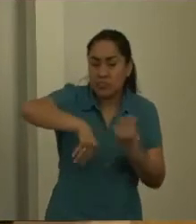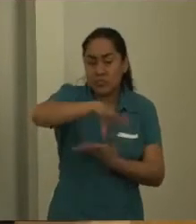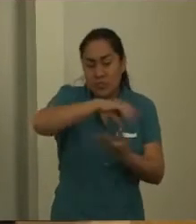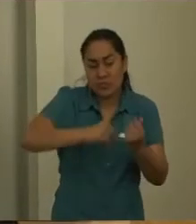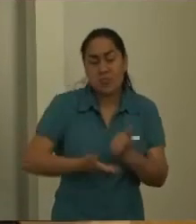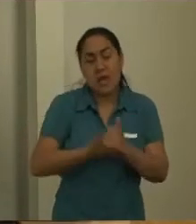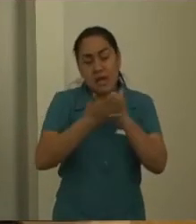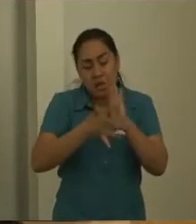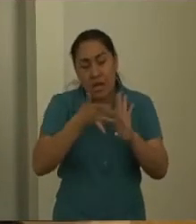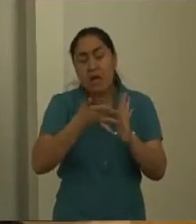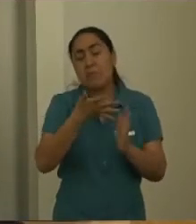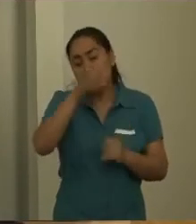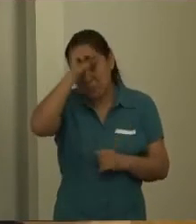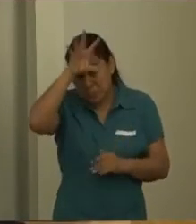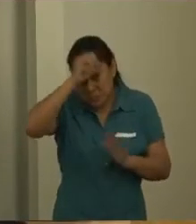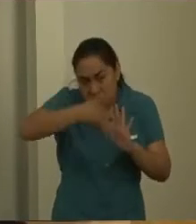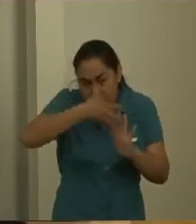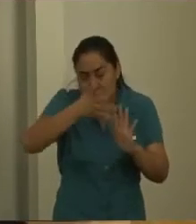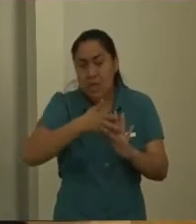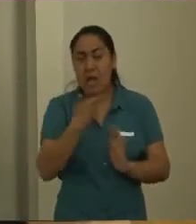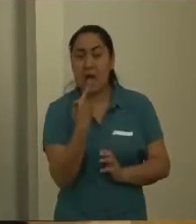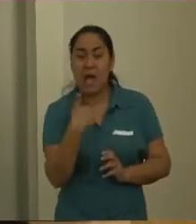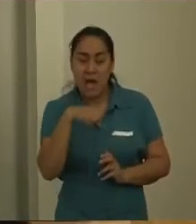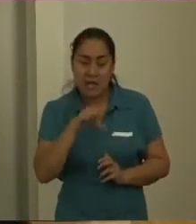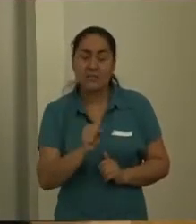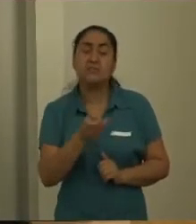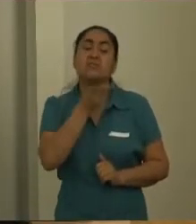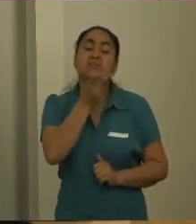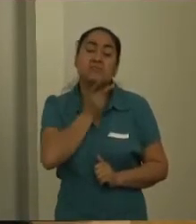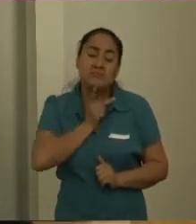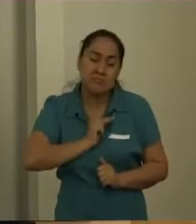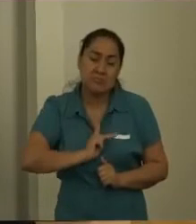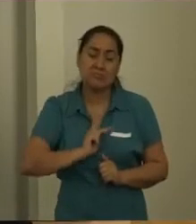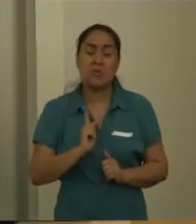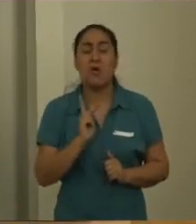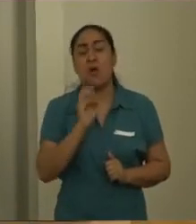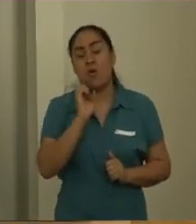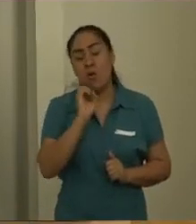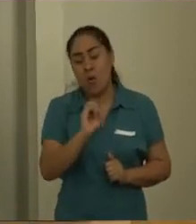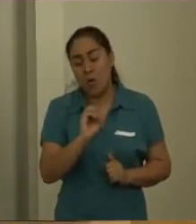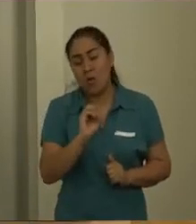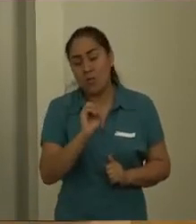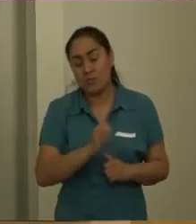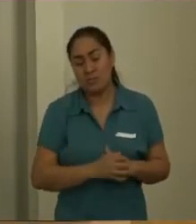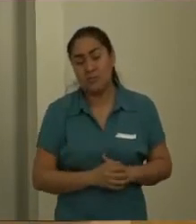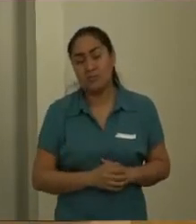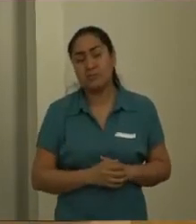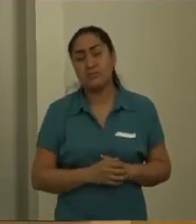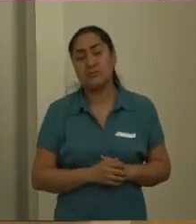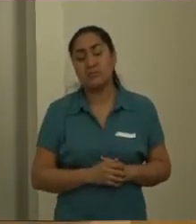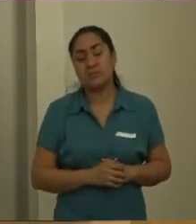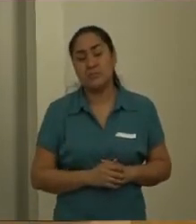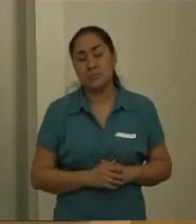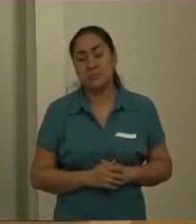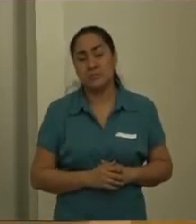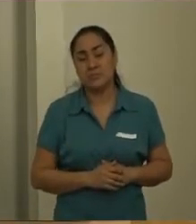extracción de minerales gas petróleo se le sea la explotación de los recursos